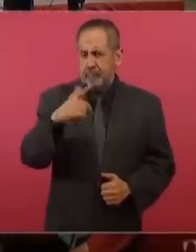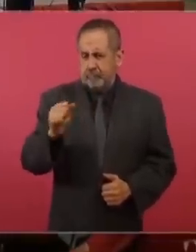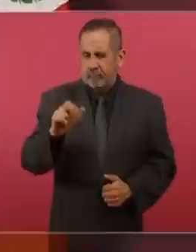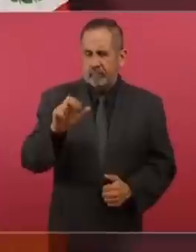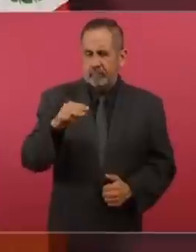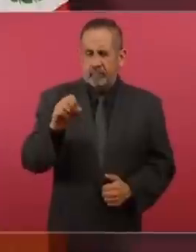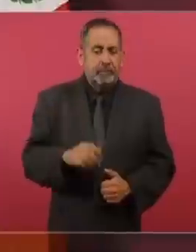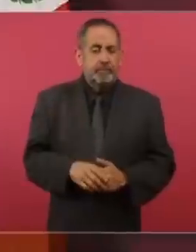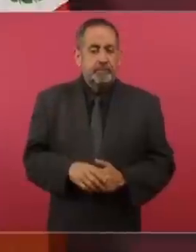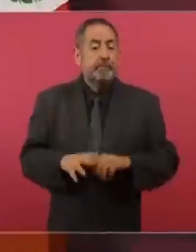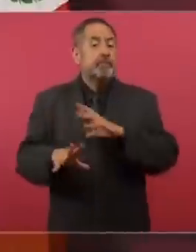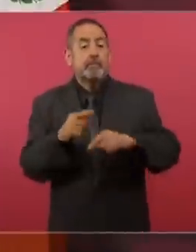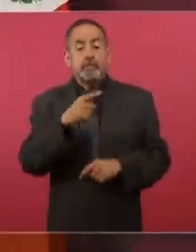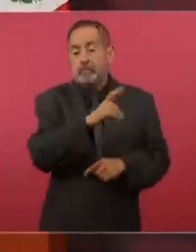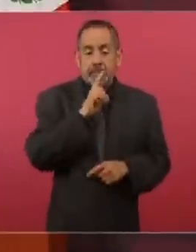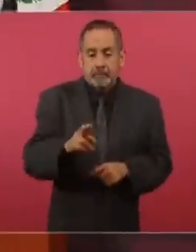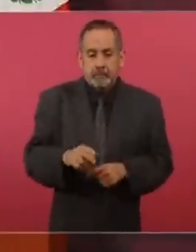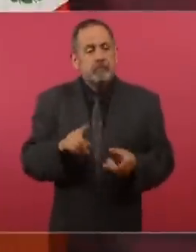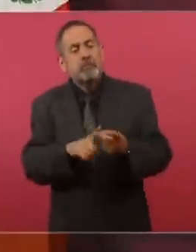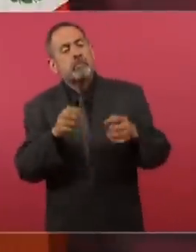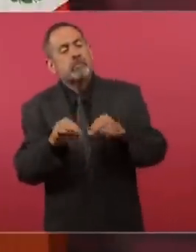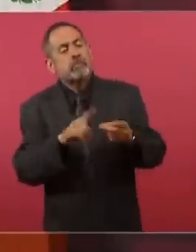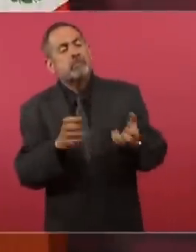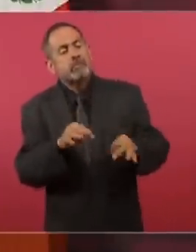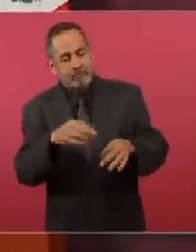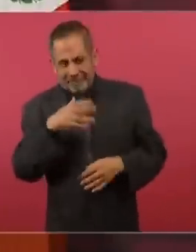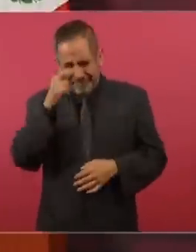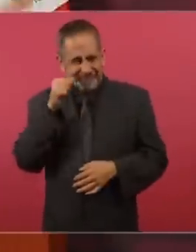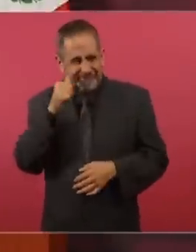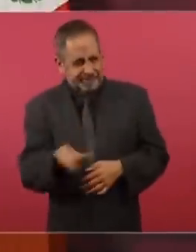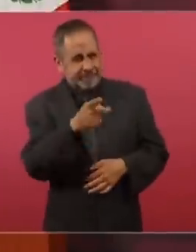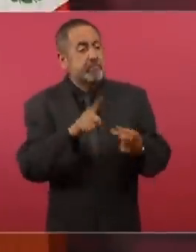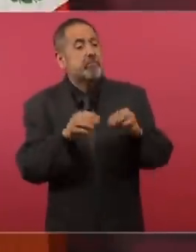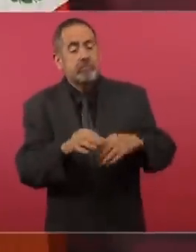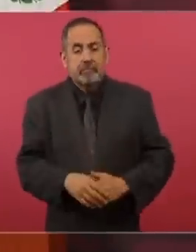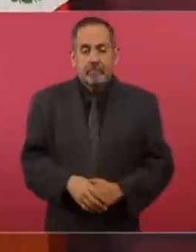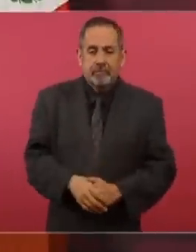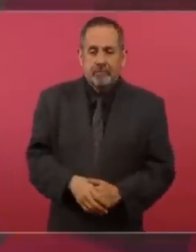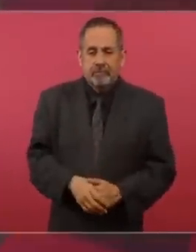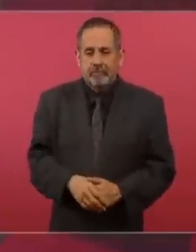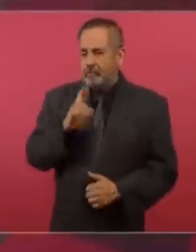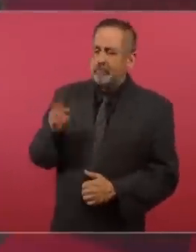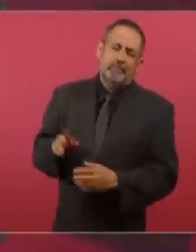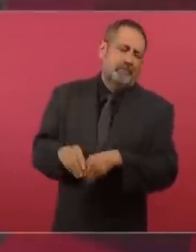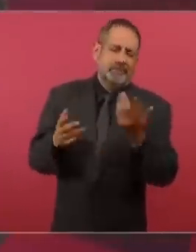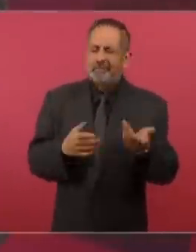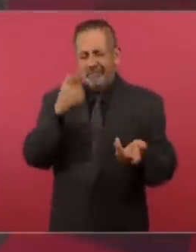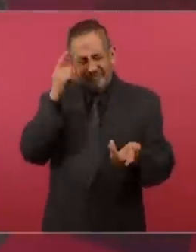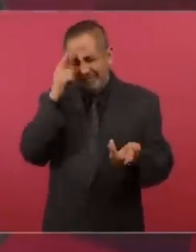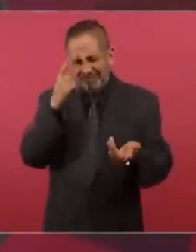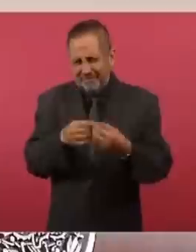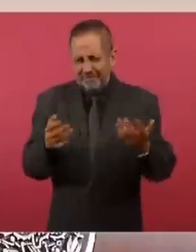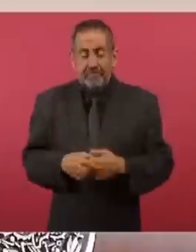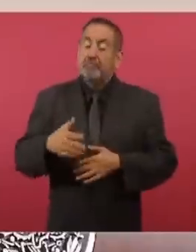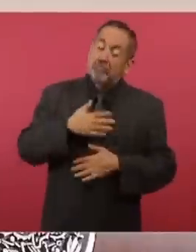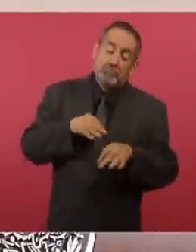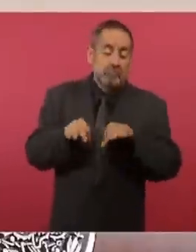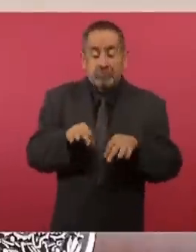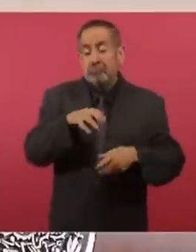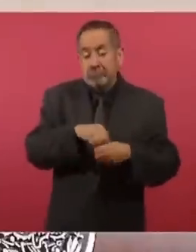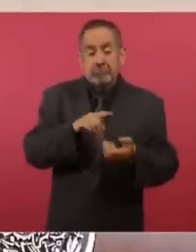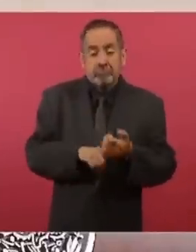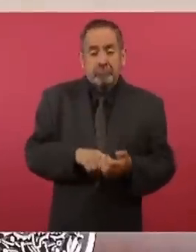Ramos. Y dice, cuando le pregunto dónde trabaja, me contesta una obviedad, que trabaja